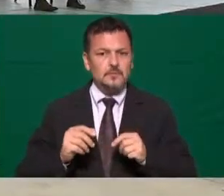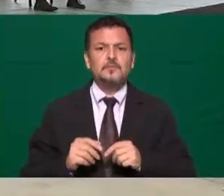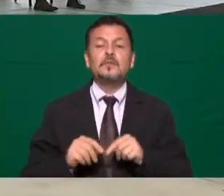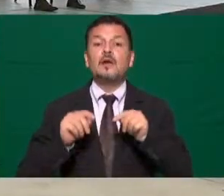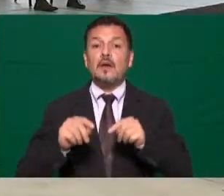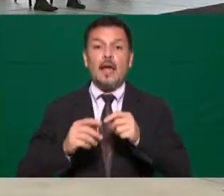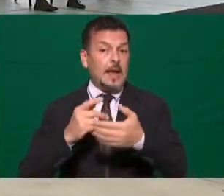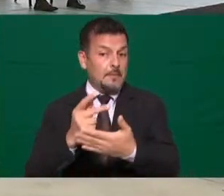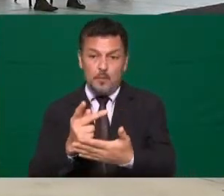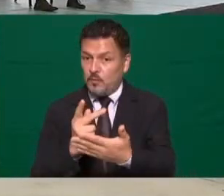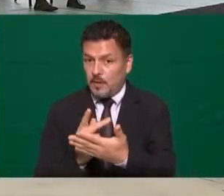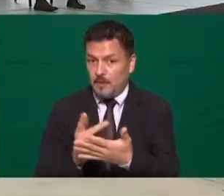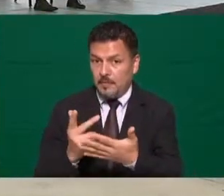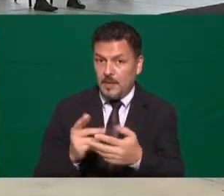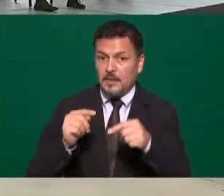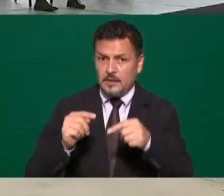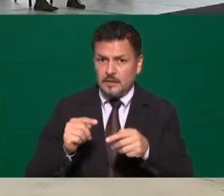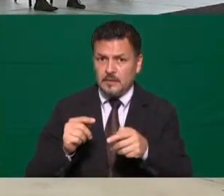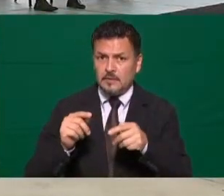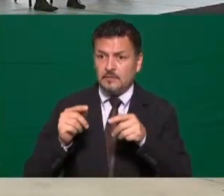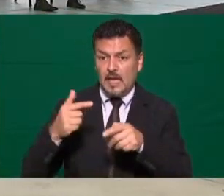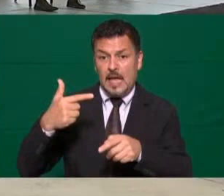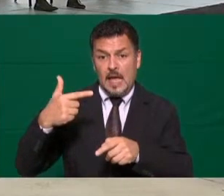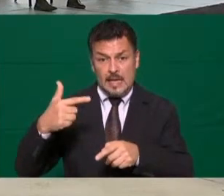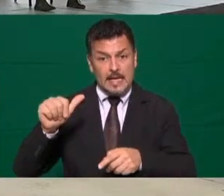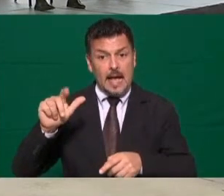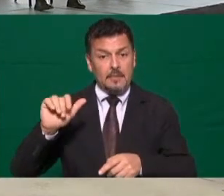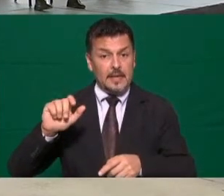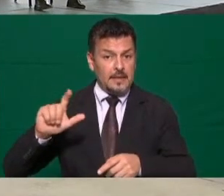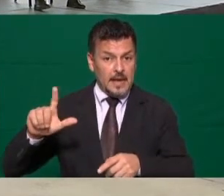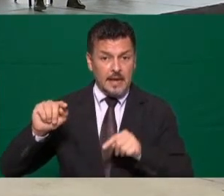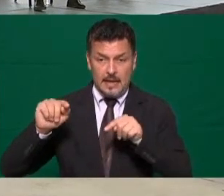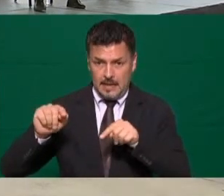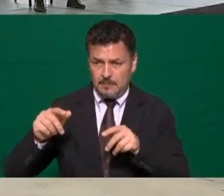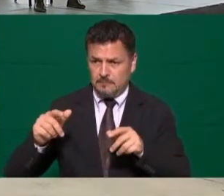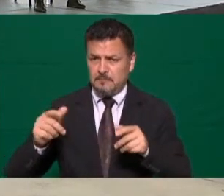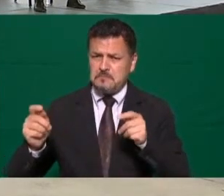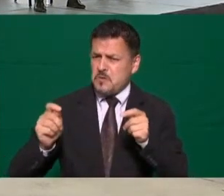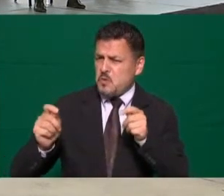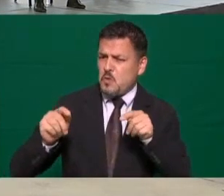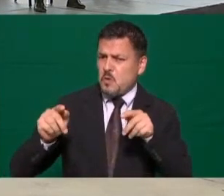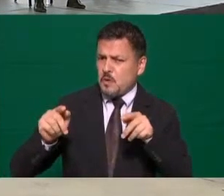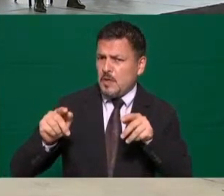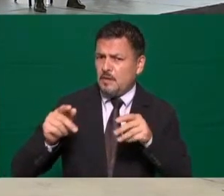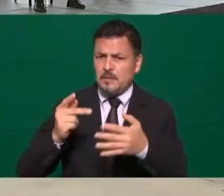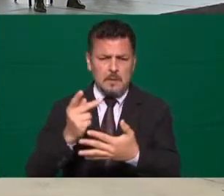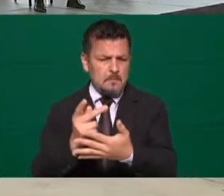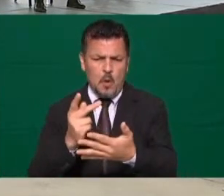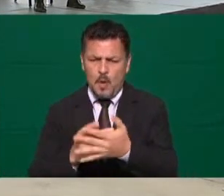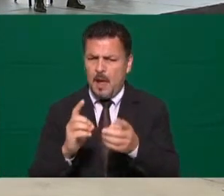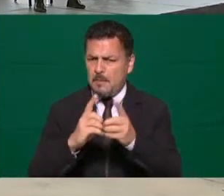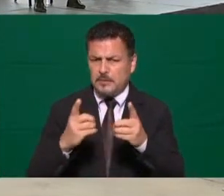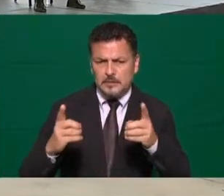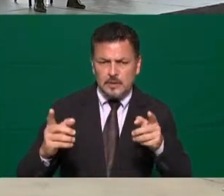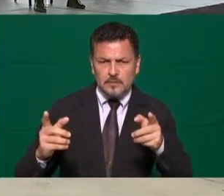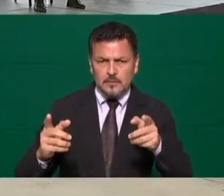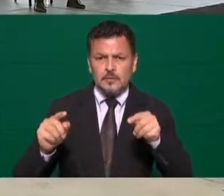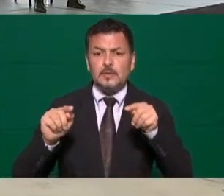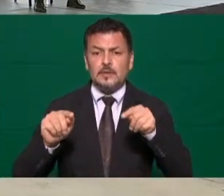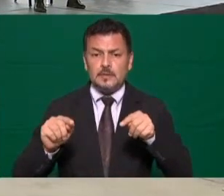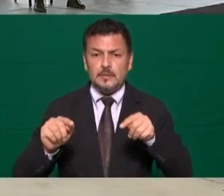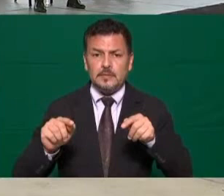El programa lo maneja Gabriel García, coordinador general de programas de desarrollo,